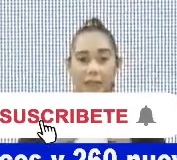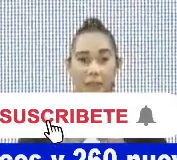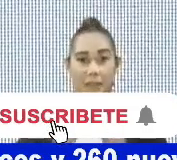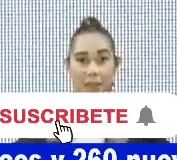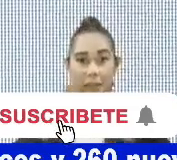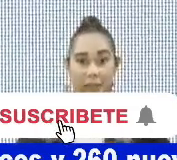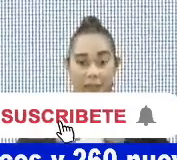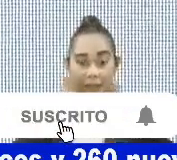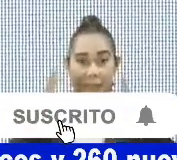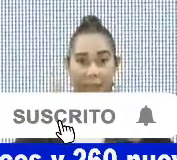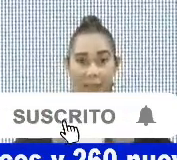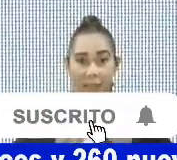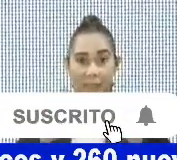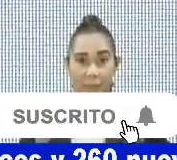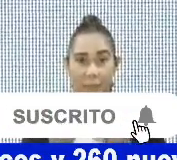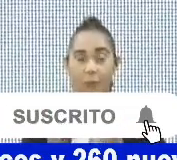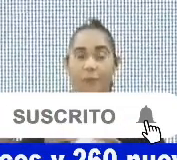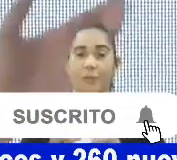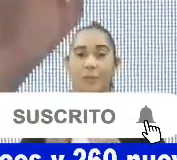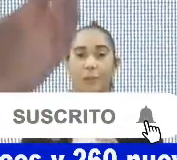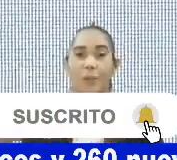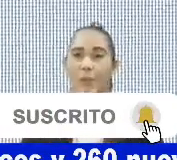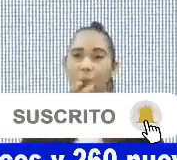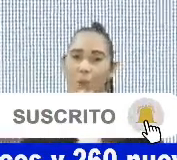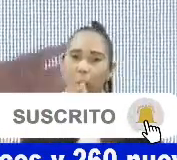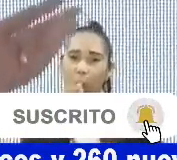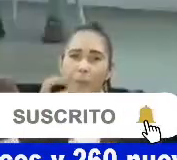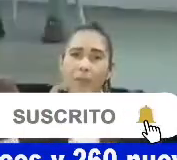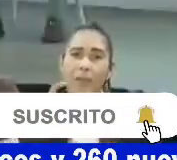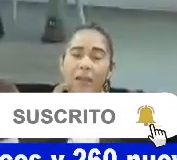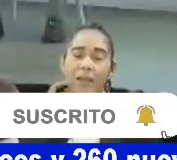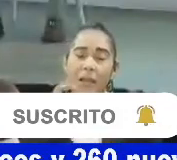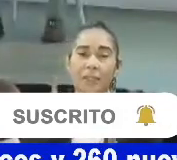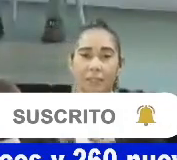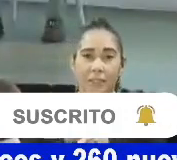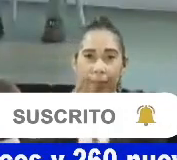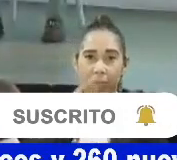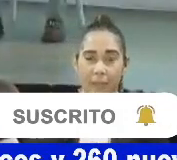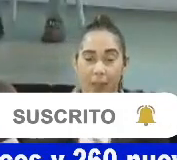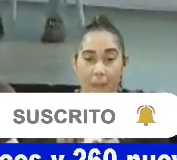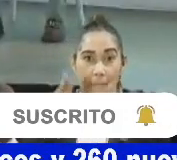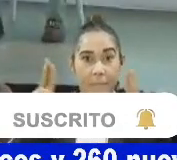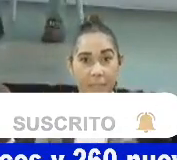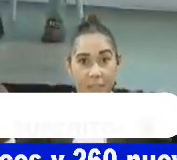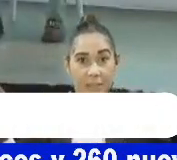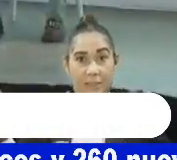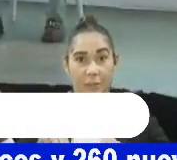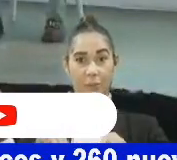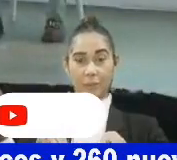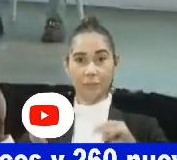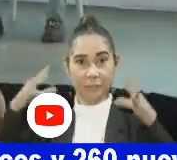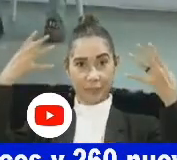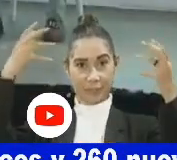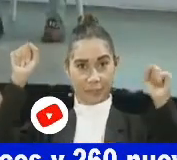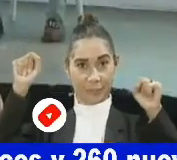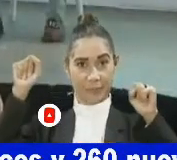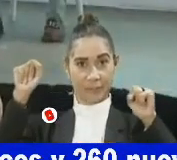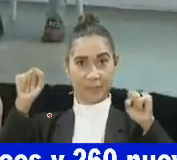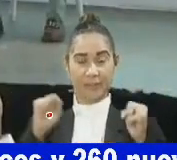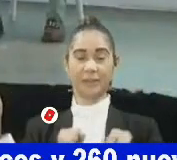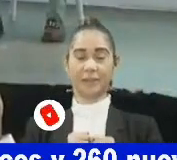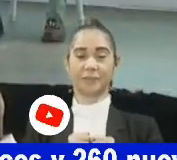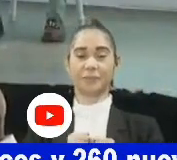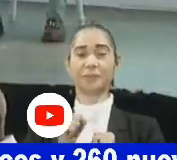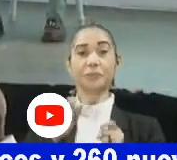de los comedores económicos, señor José Leonel Cabrera, Neney, ministro sin cartera de la presidencia,